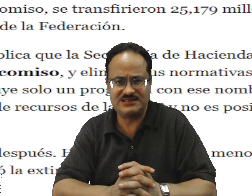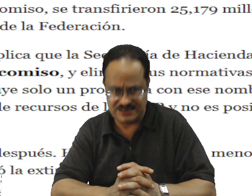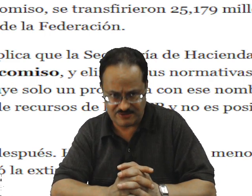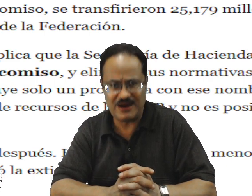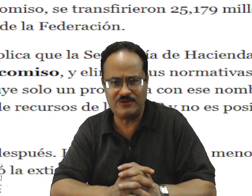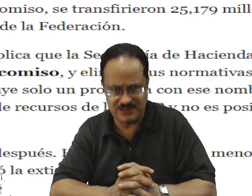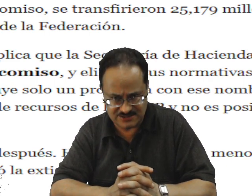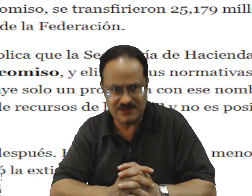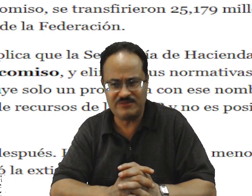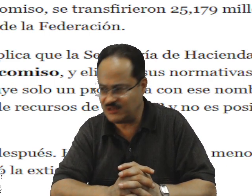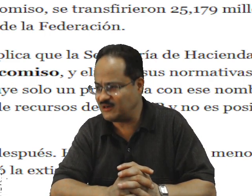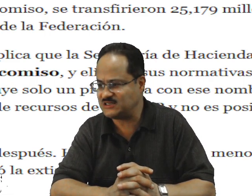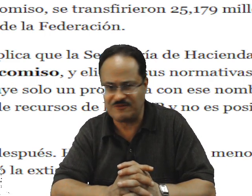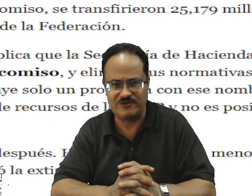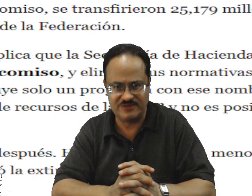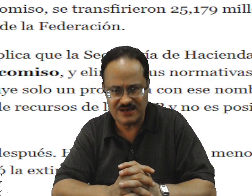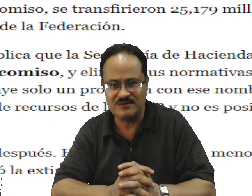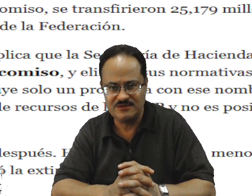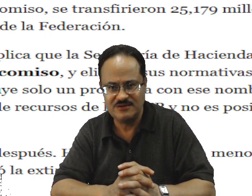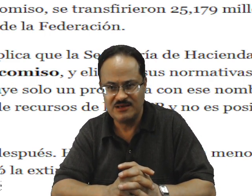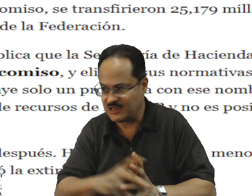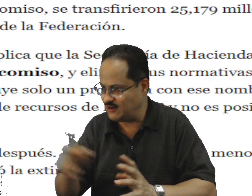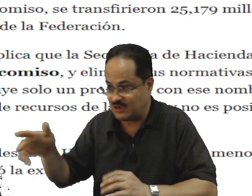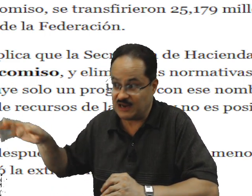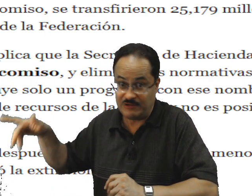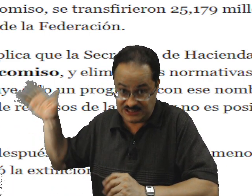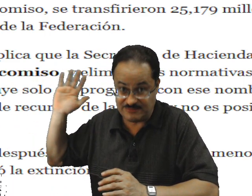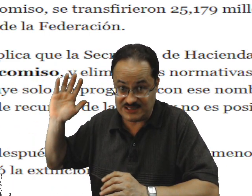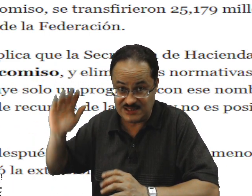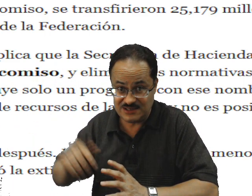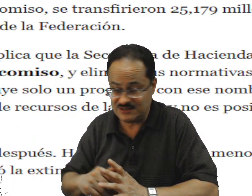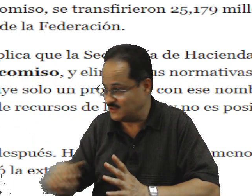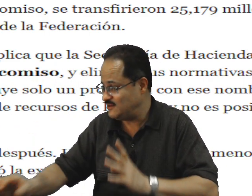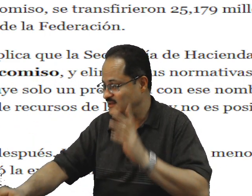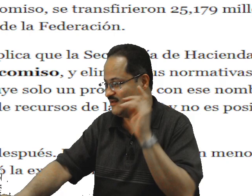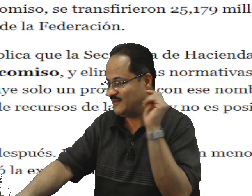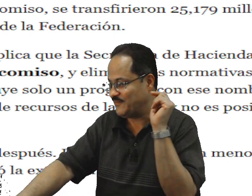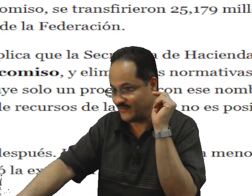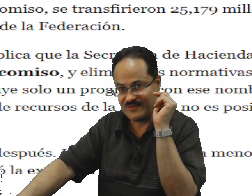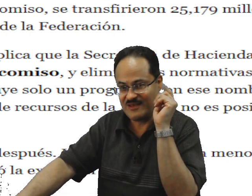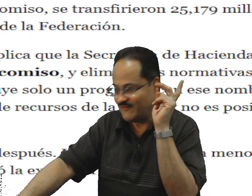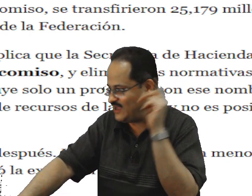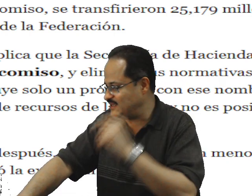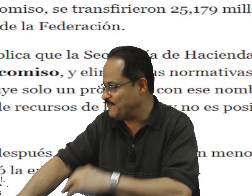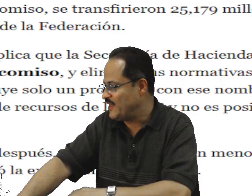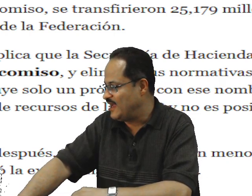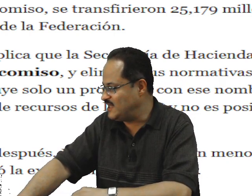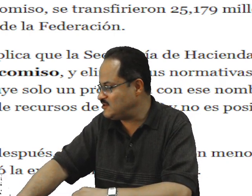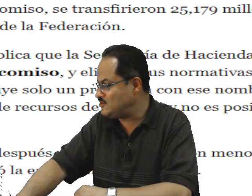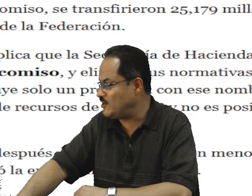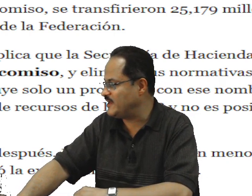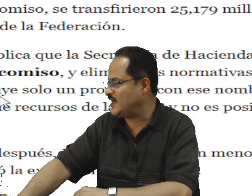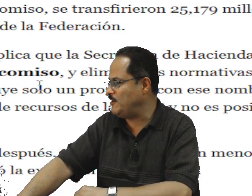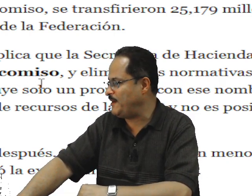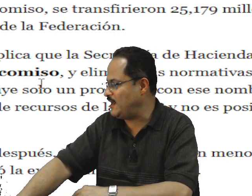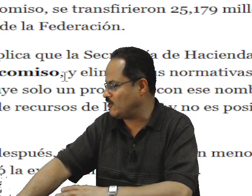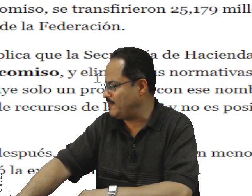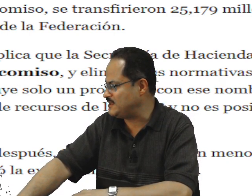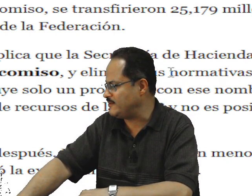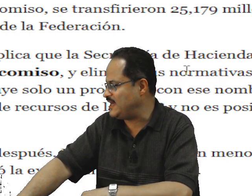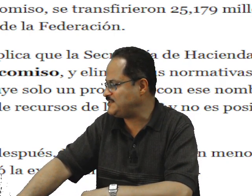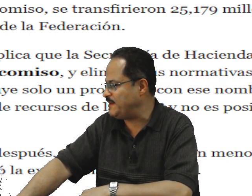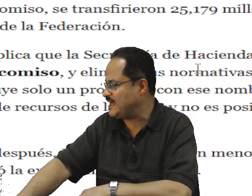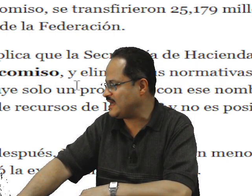que se robaron 10000 millones del fond que la cuenta es más fí el Instituto Mexicano para la